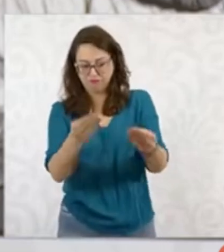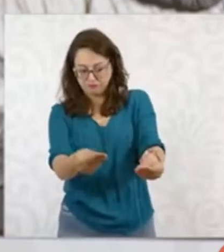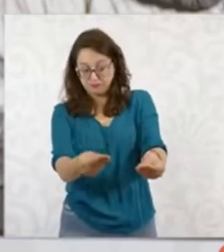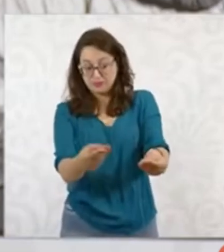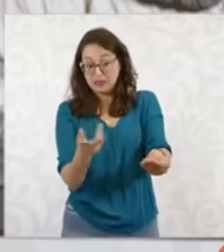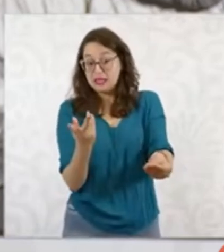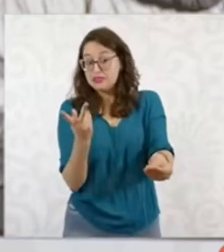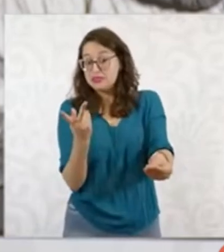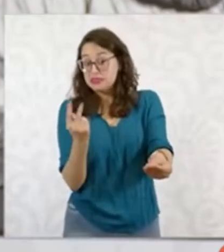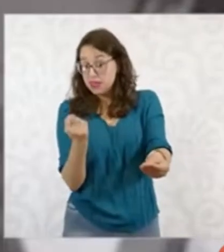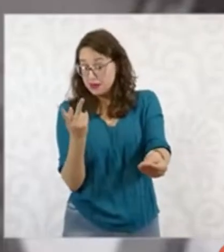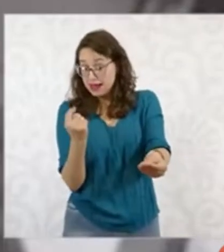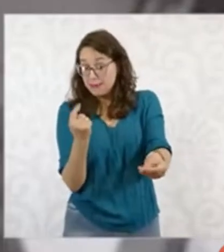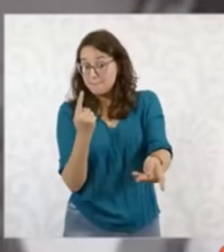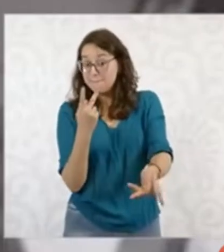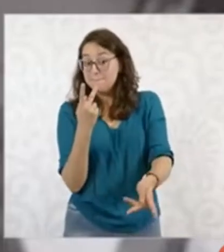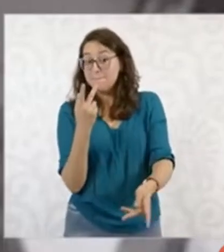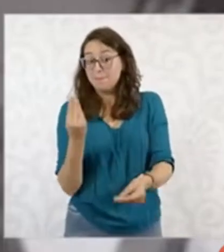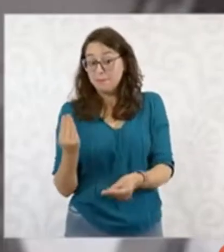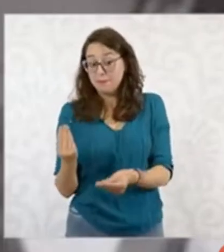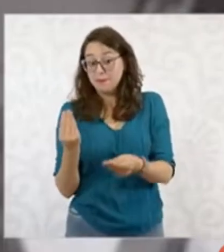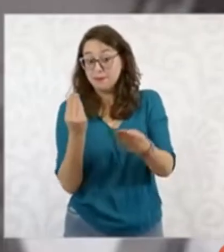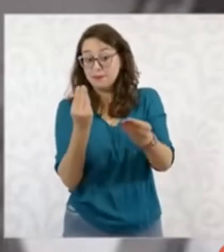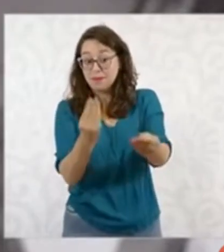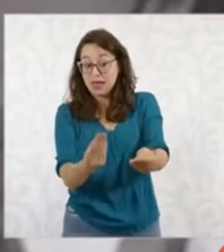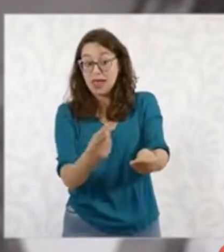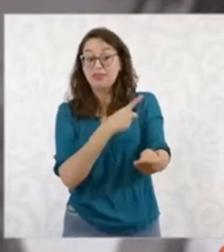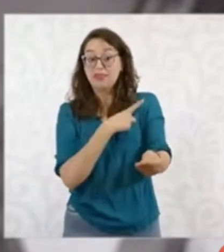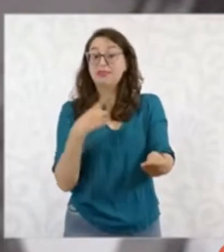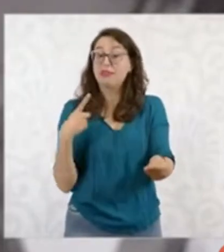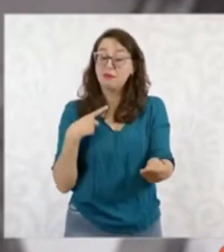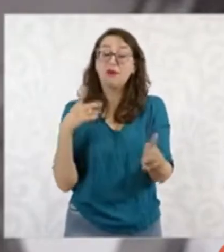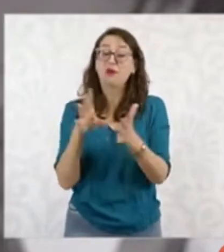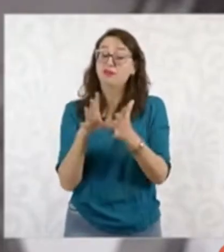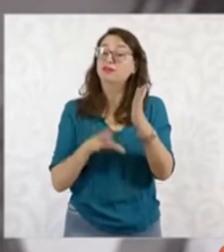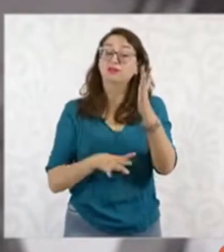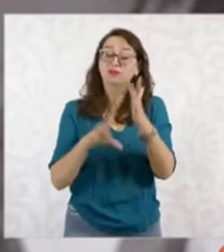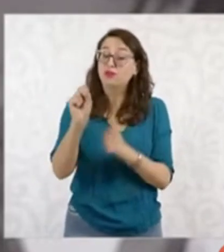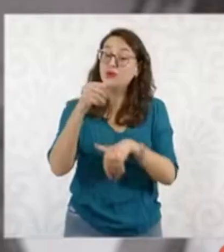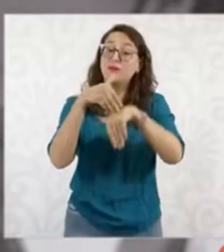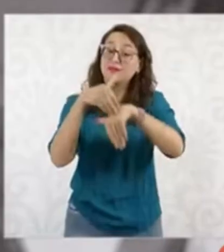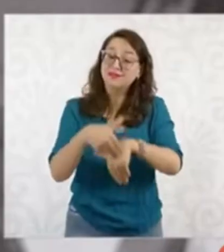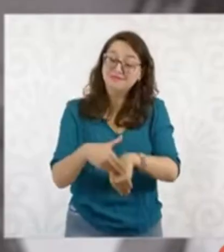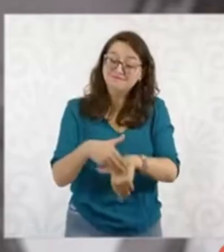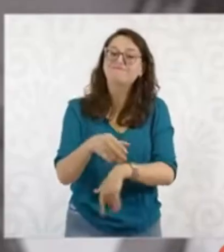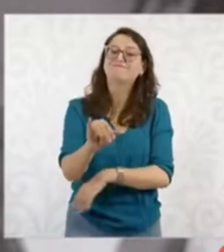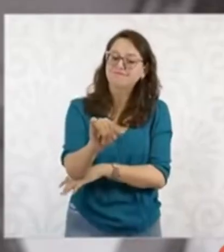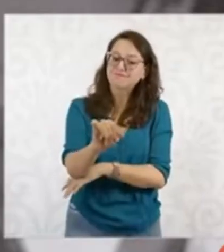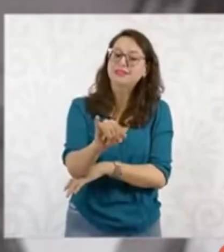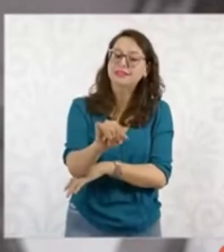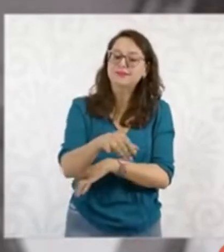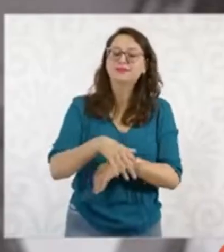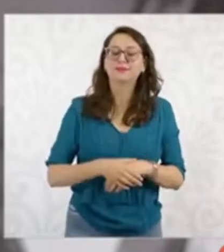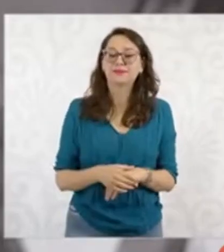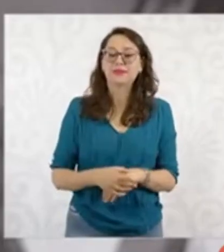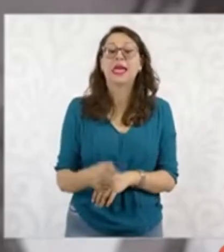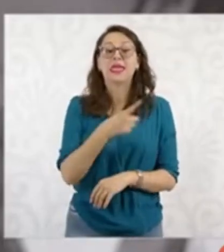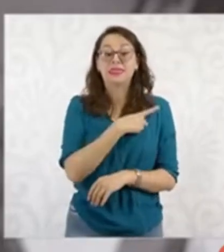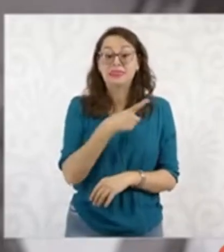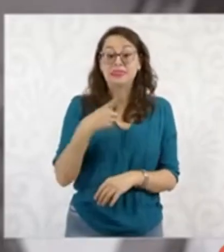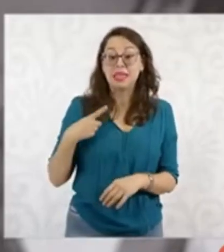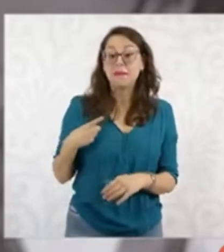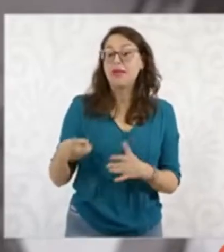televisión. ¿Tiene que cumplir con la Constitución? Sí, tiene que cumplir con la Constitución. Tiene que garantizar